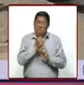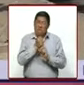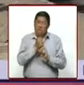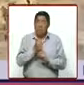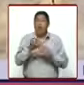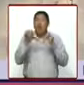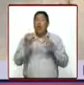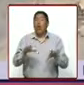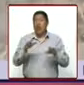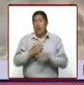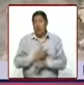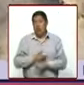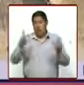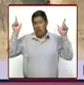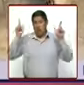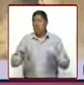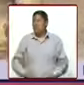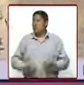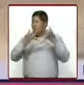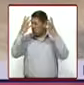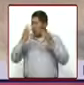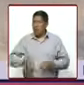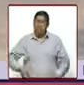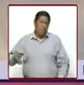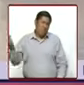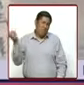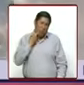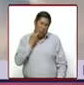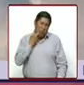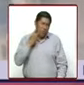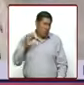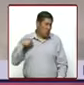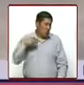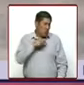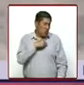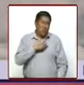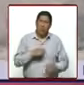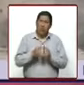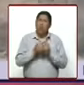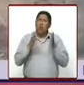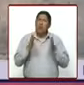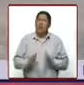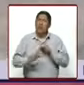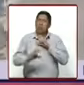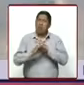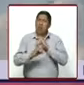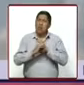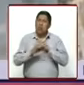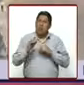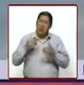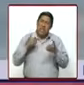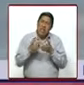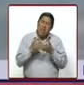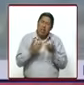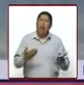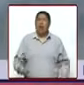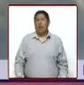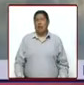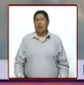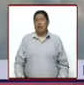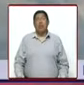Y estas cosas preocupan con mucha, muy fuerte, porque nosotros tenemos compañeros de transporte que están en el lugar y